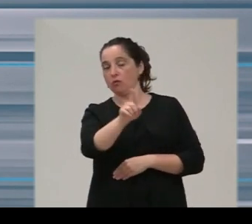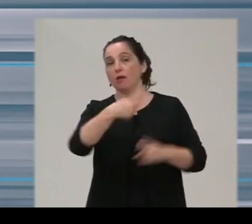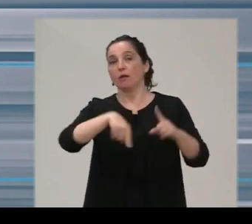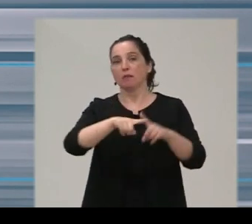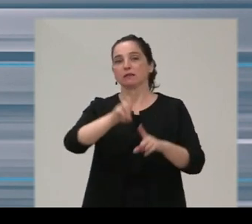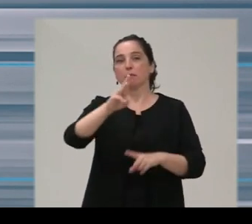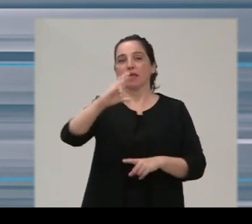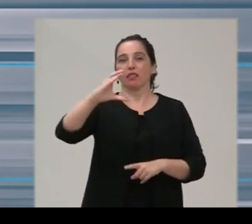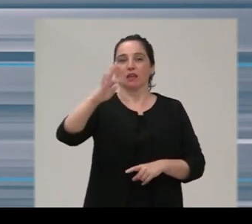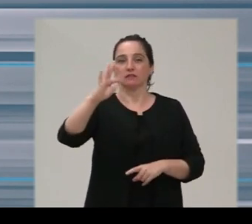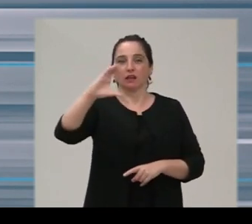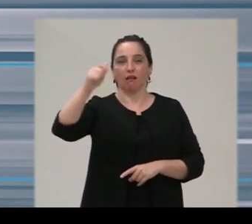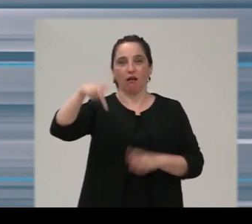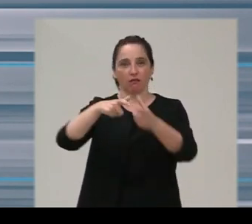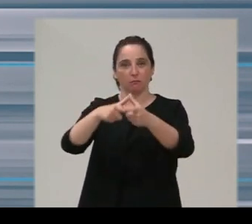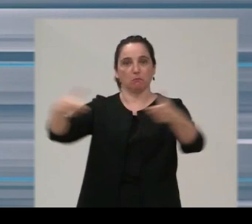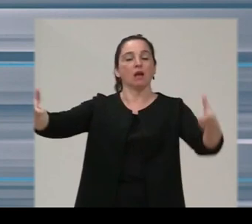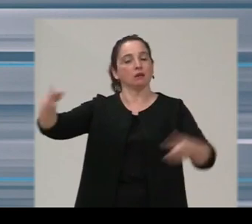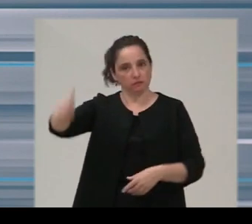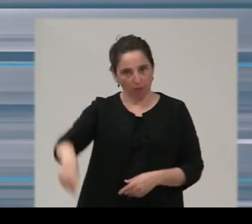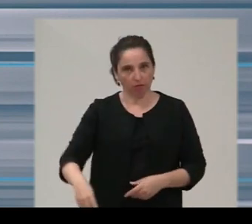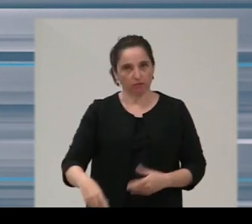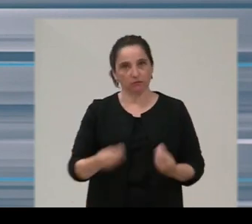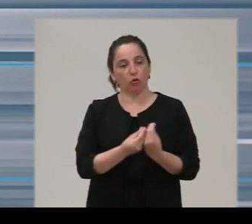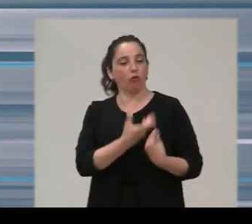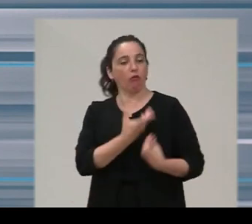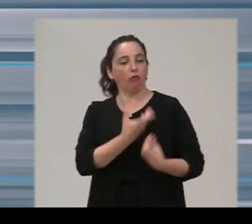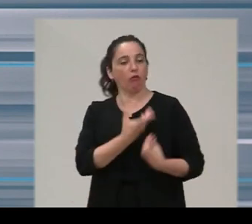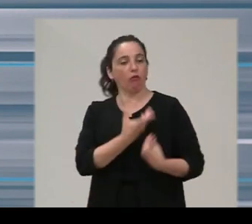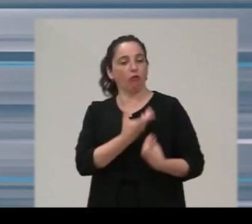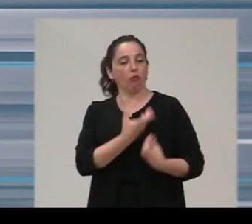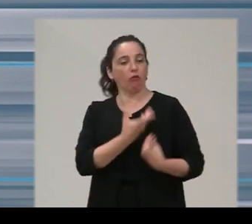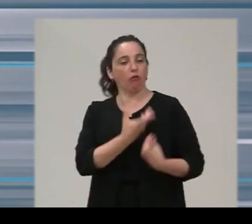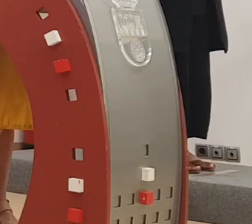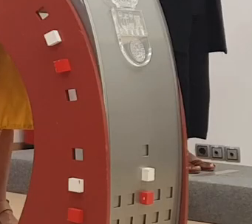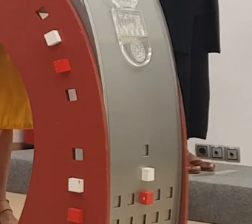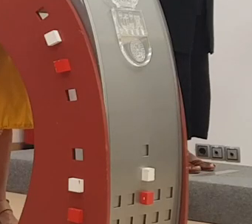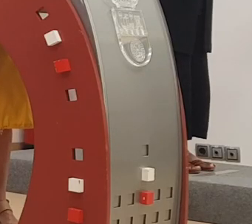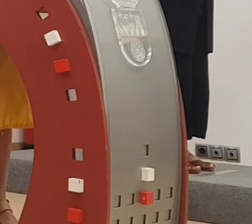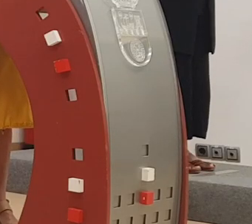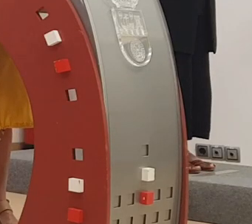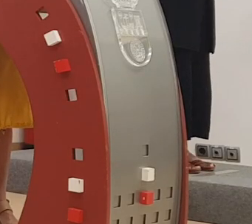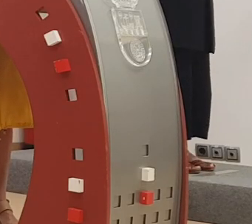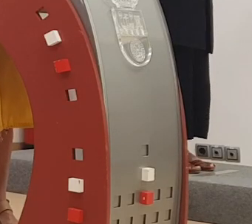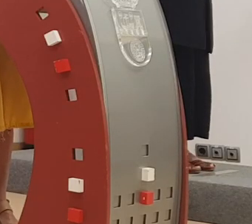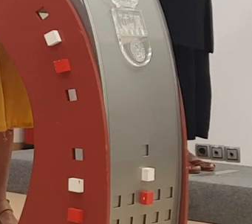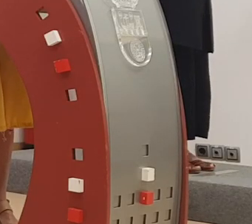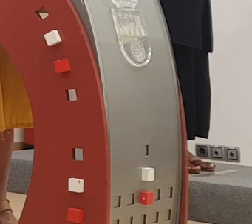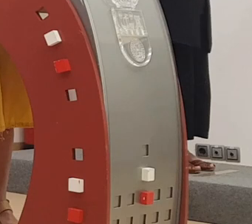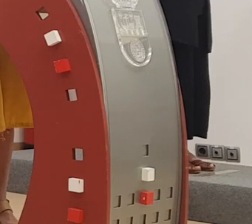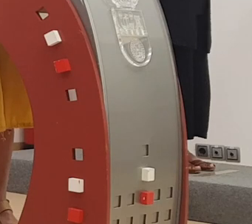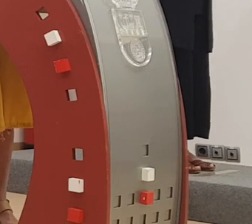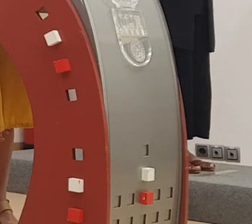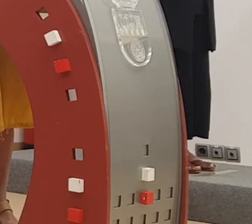PCT-CAN donde vamos a ir de la mano del Ayuntamiento. De hecho, vamos a conformar, a constituir un grupo de trabajo para